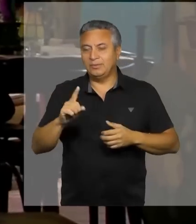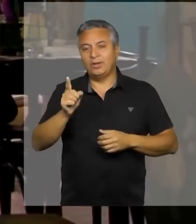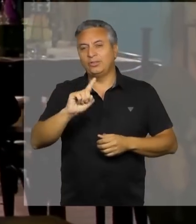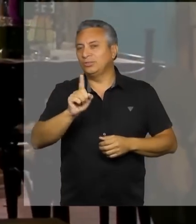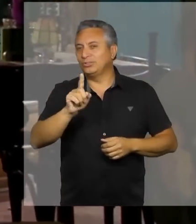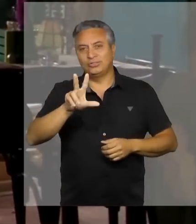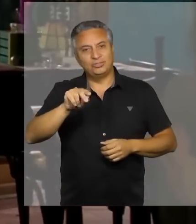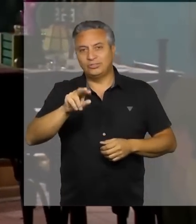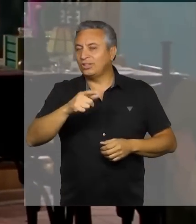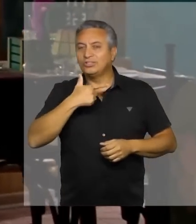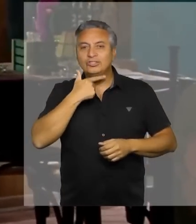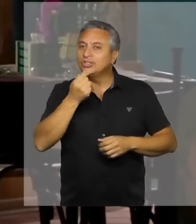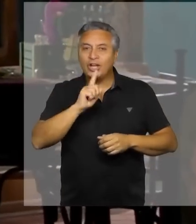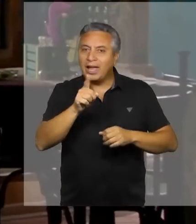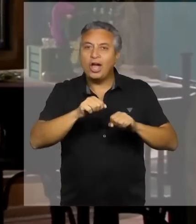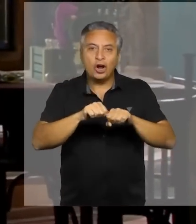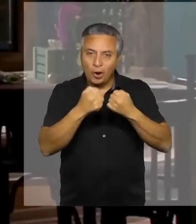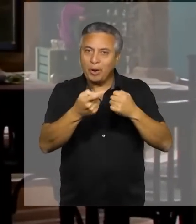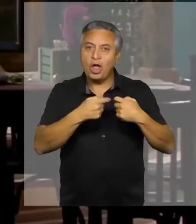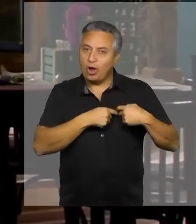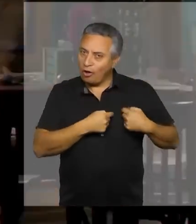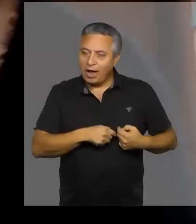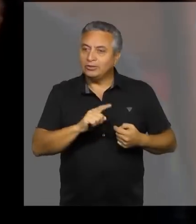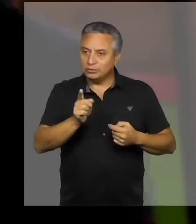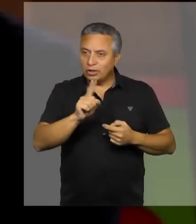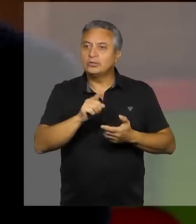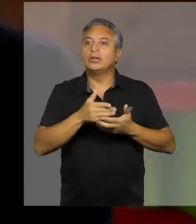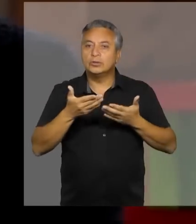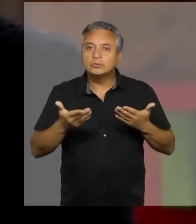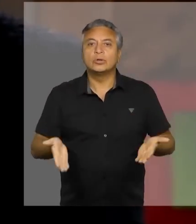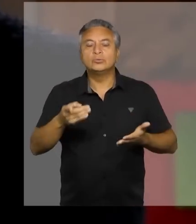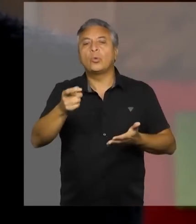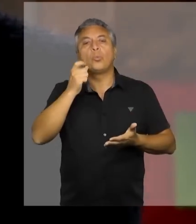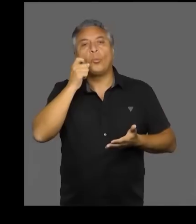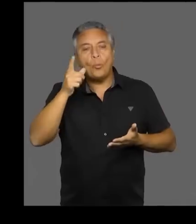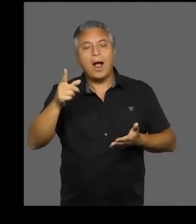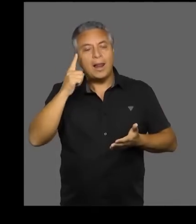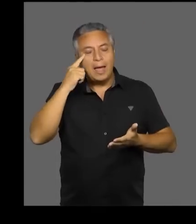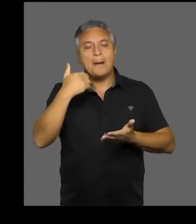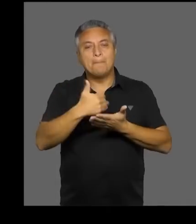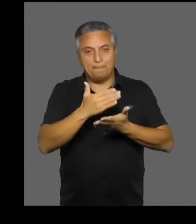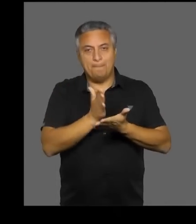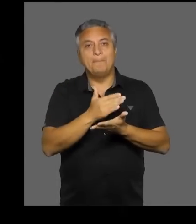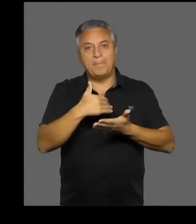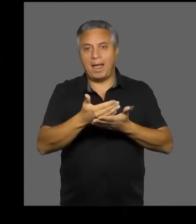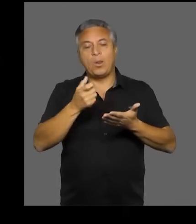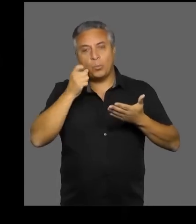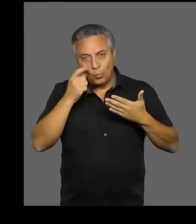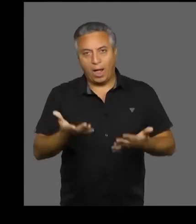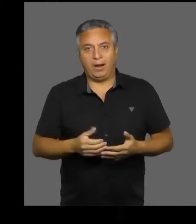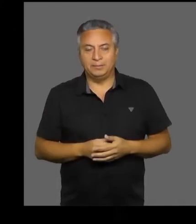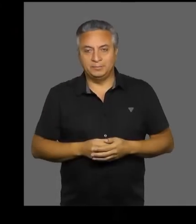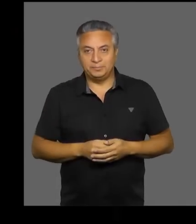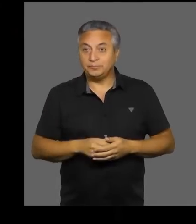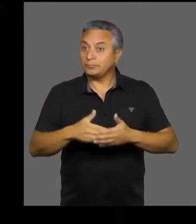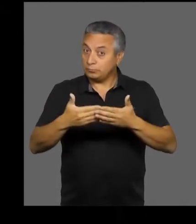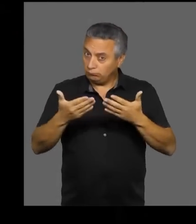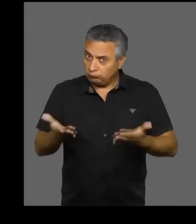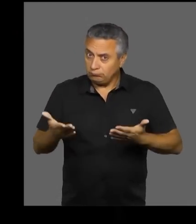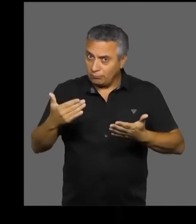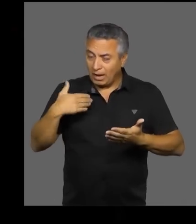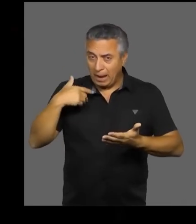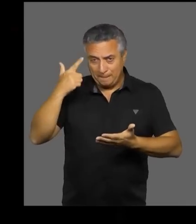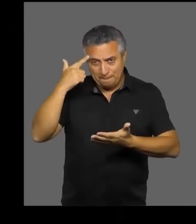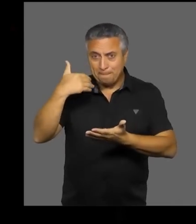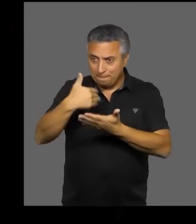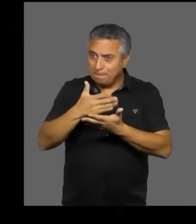No. No quiero romperle el corazón. Ya está bien. Entonces, ¿cuál sería el plan? Bueno, el plan es que nos